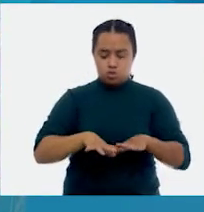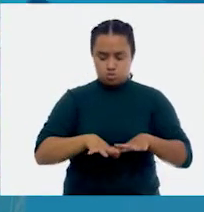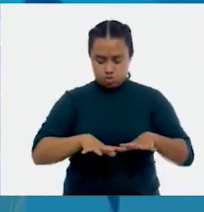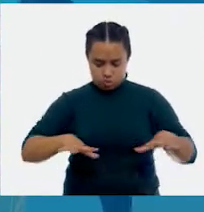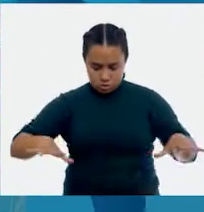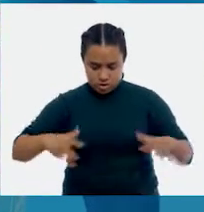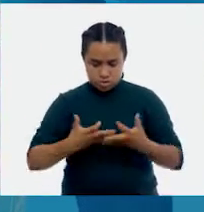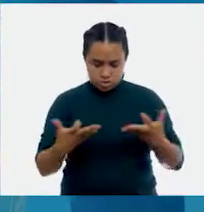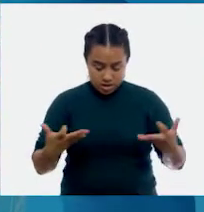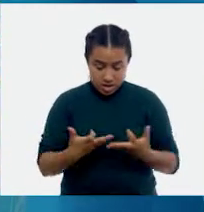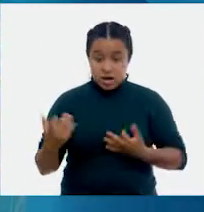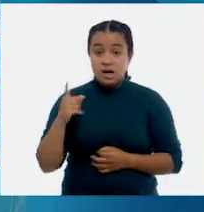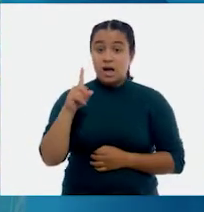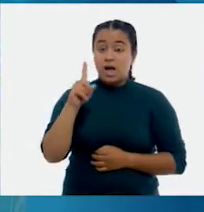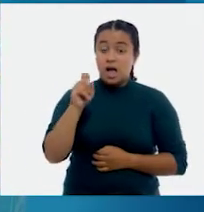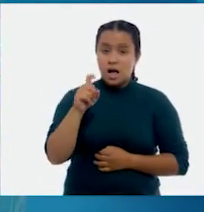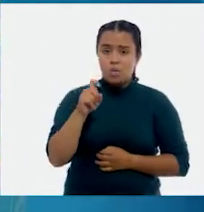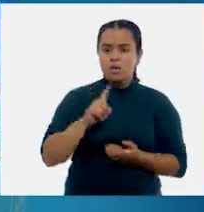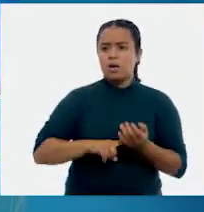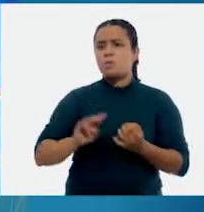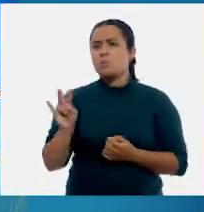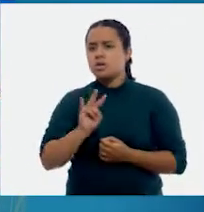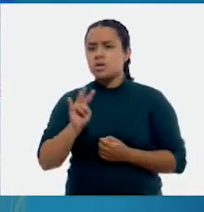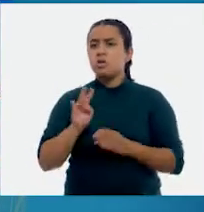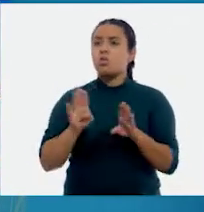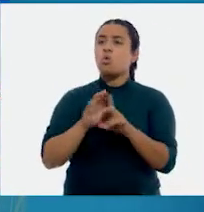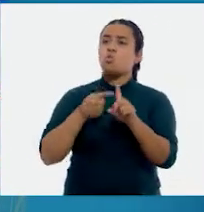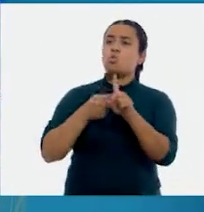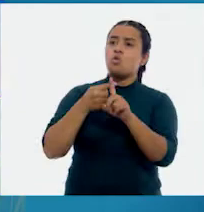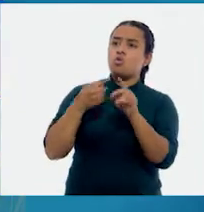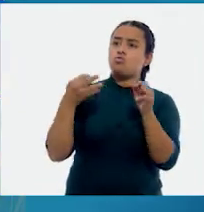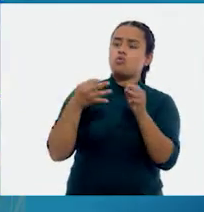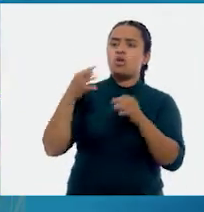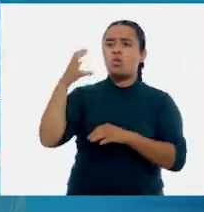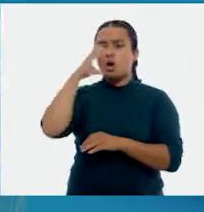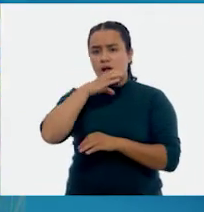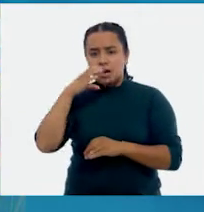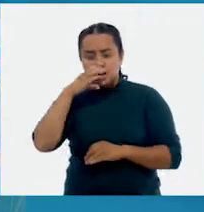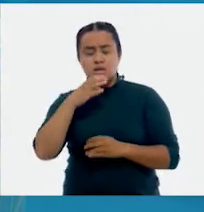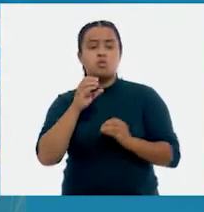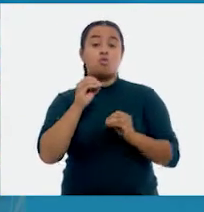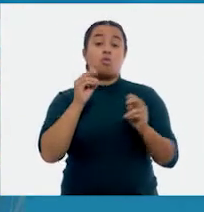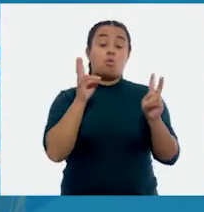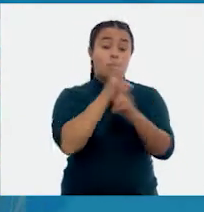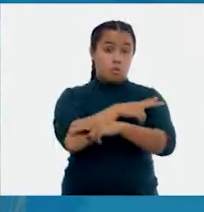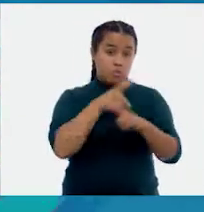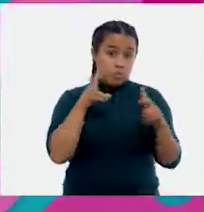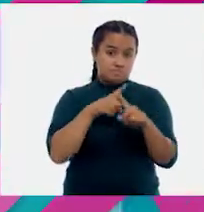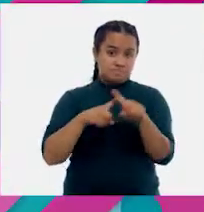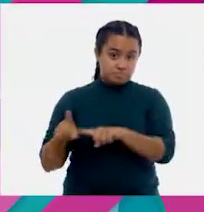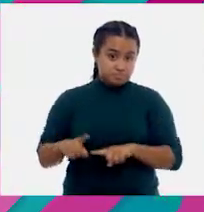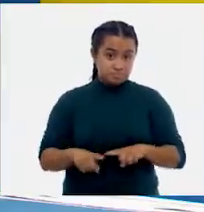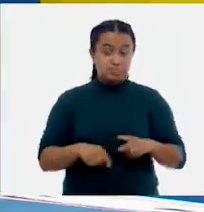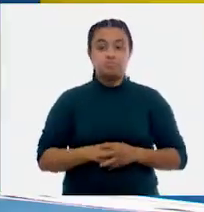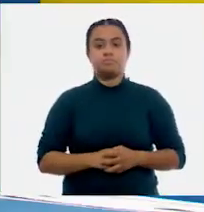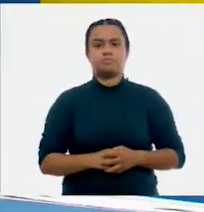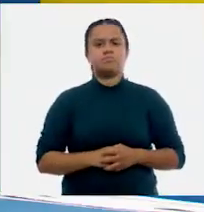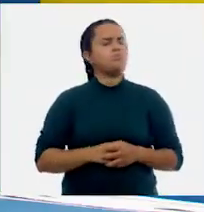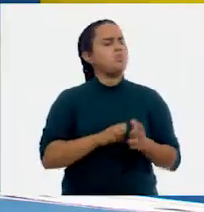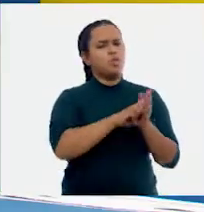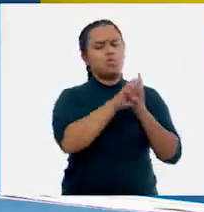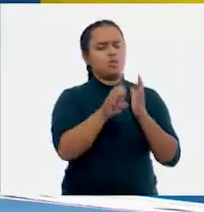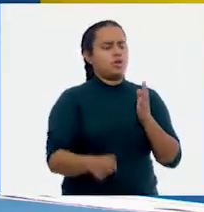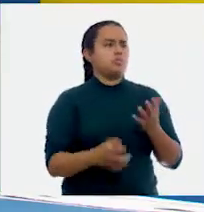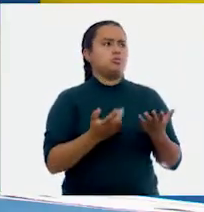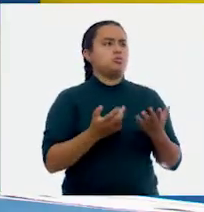el agua, los nutrimentos, la temperatura y el aire, entre otros. Entonces, ¿qué pasaría, maestro, si